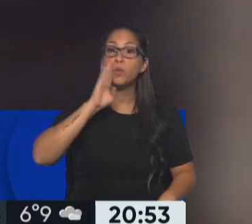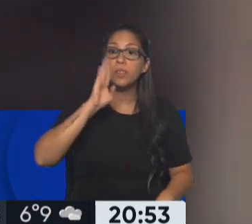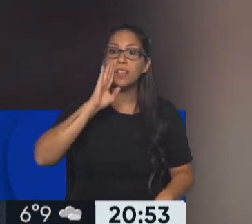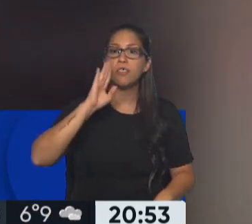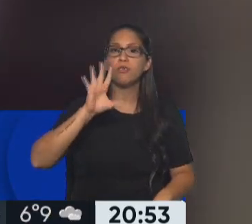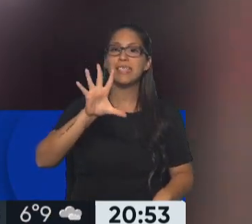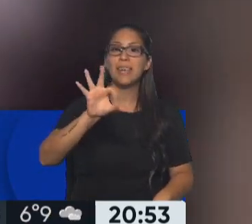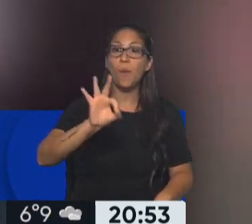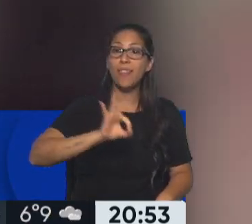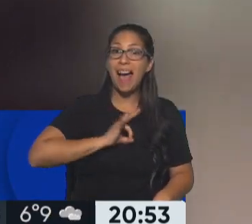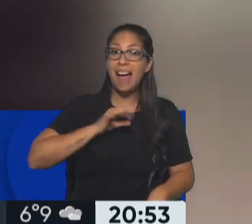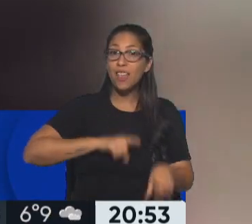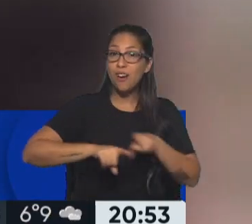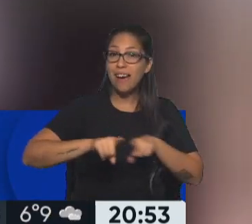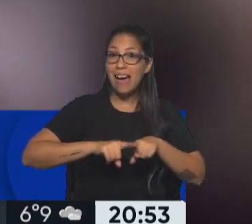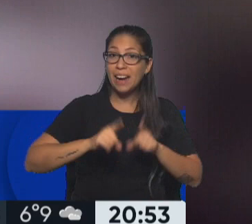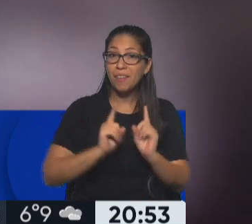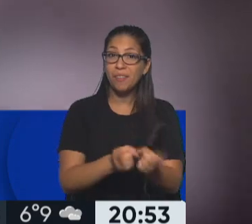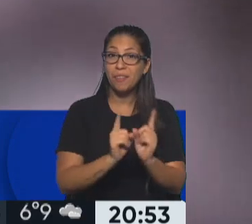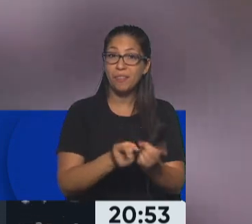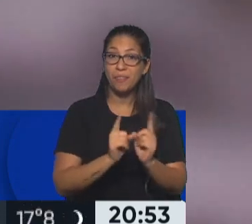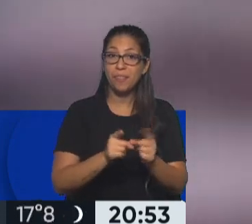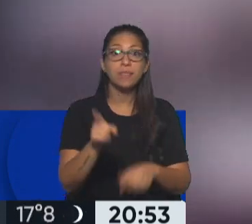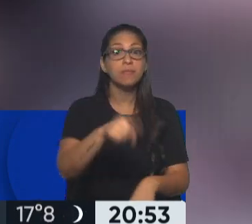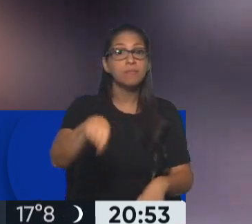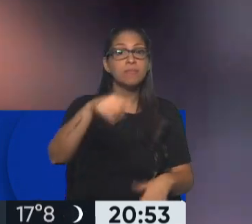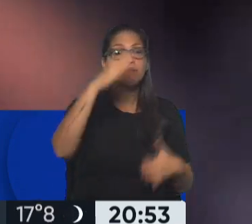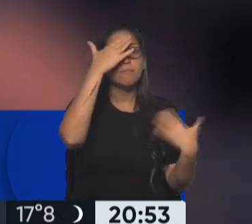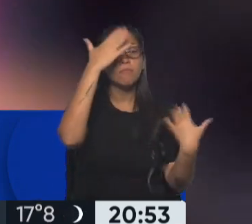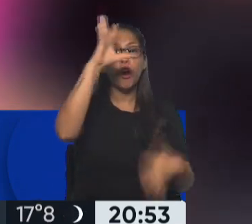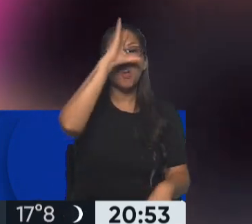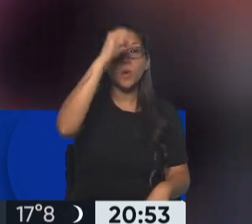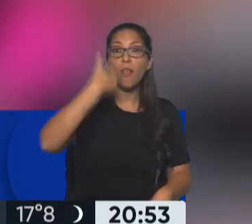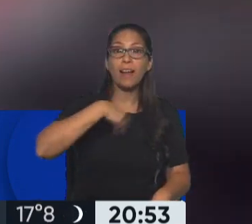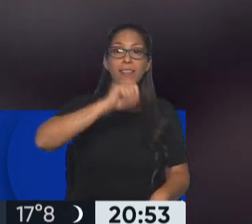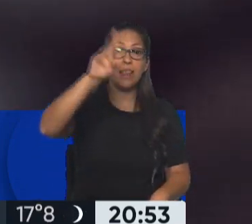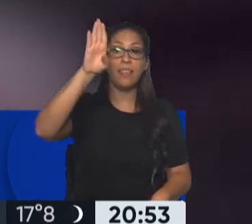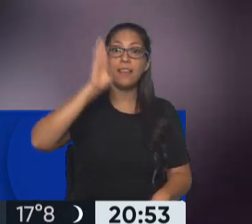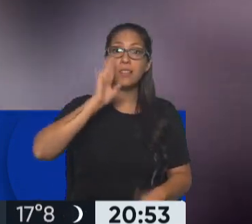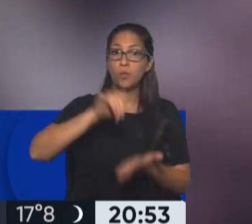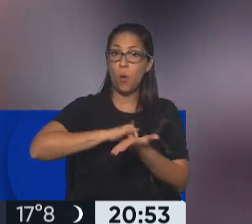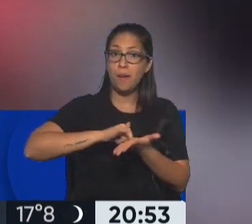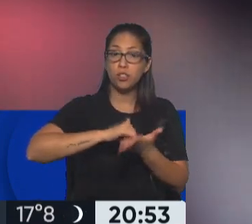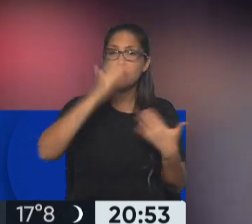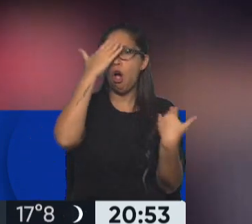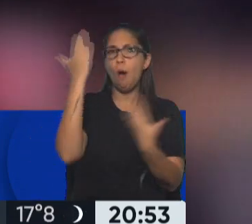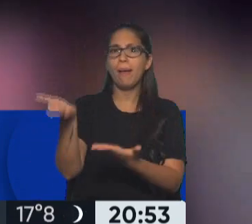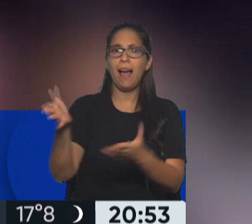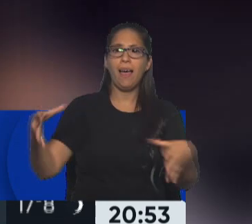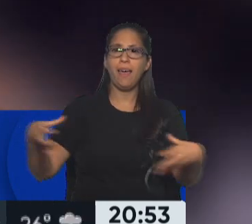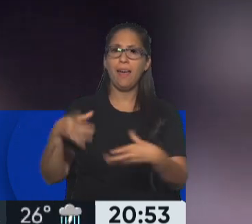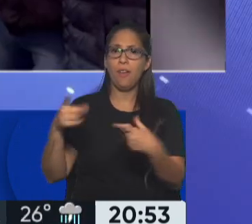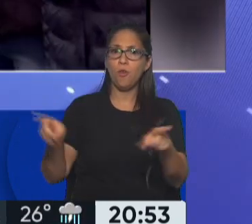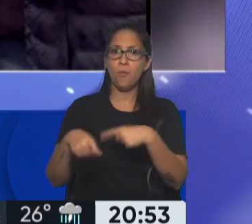sus 50 años de carrera y fueron homenajeados por el consulado argentino allá en Nueva York. Ahí estamos compartiendo